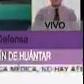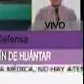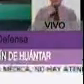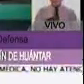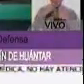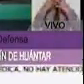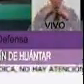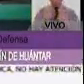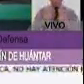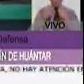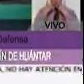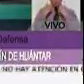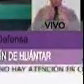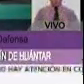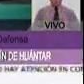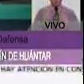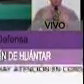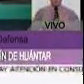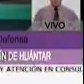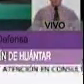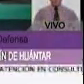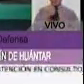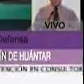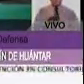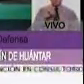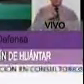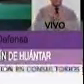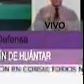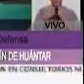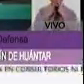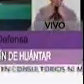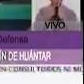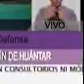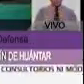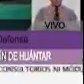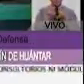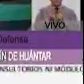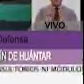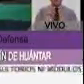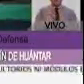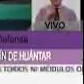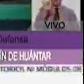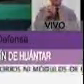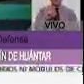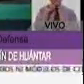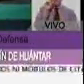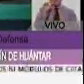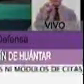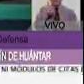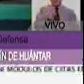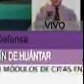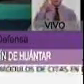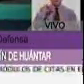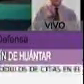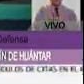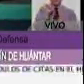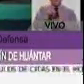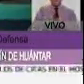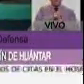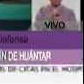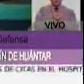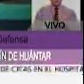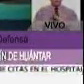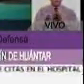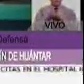las radiografías del terrorista Tito, en donde se encontró otra bala, con lo cual se desbarató la